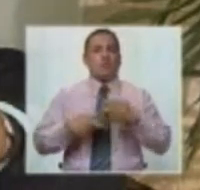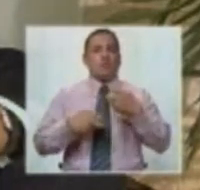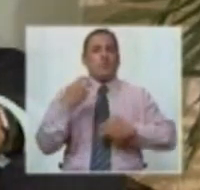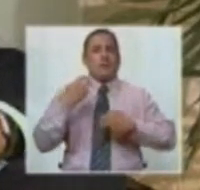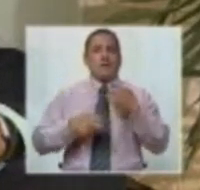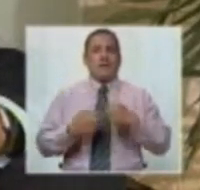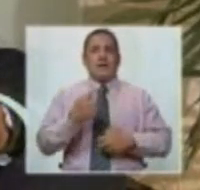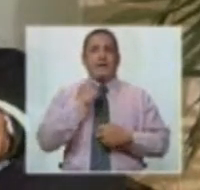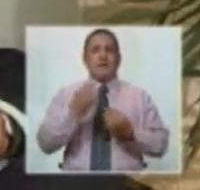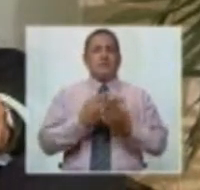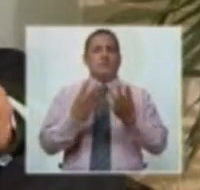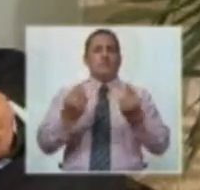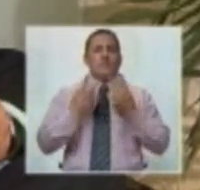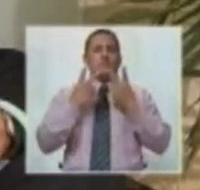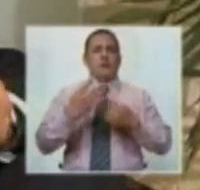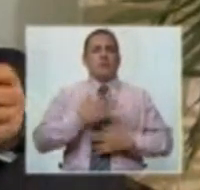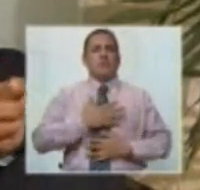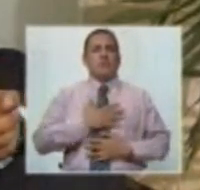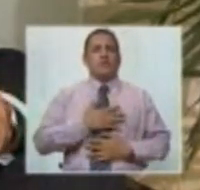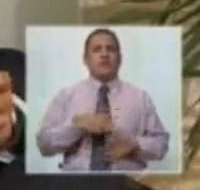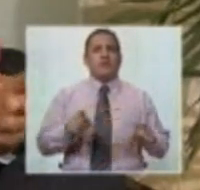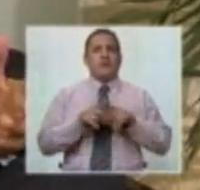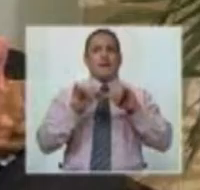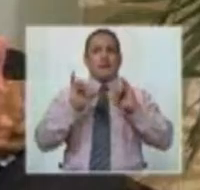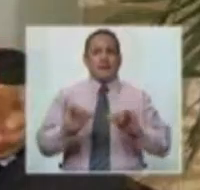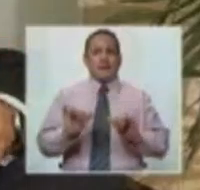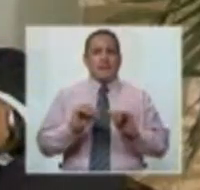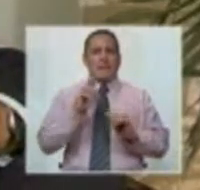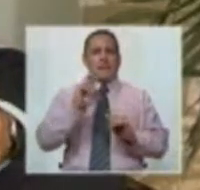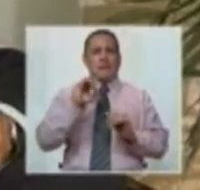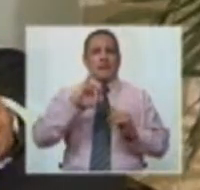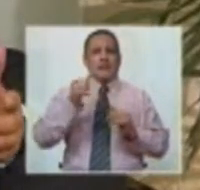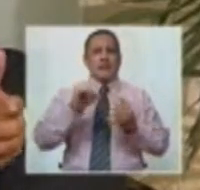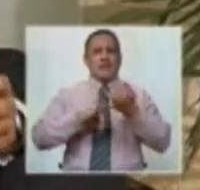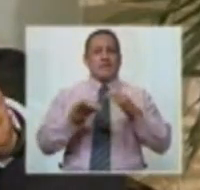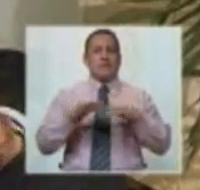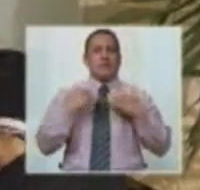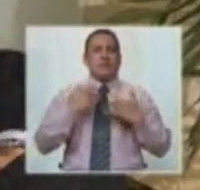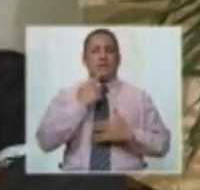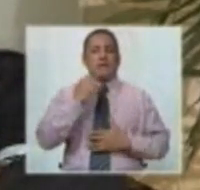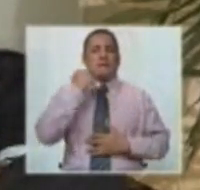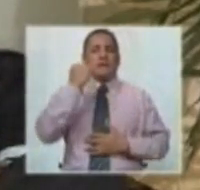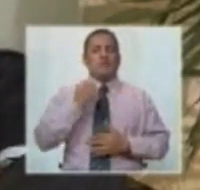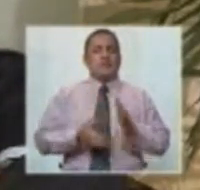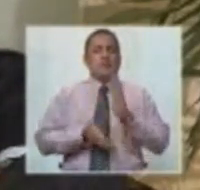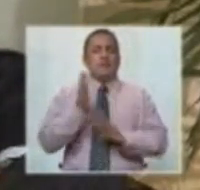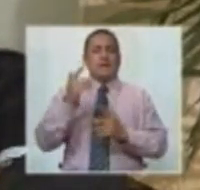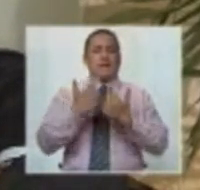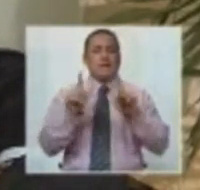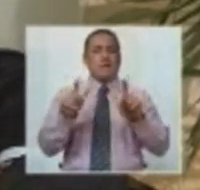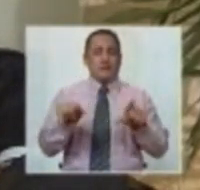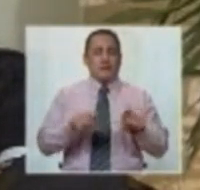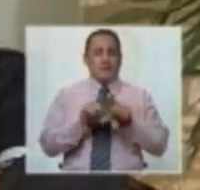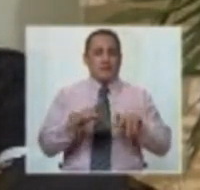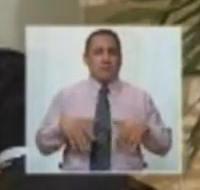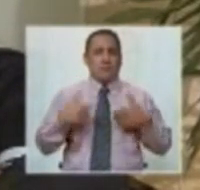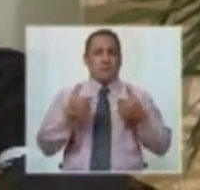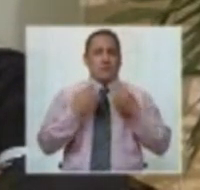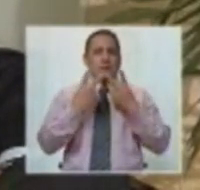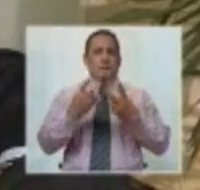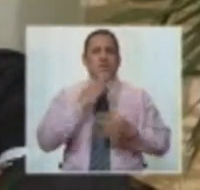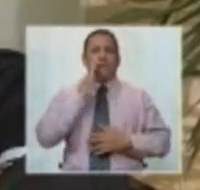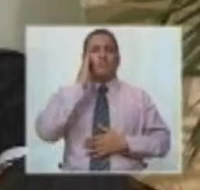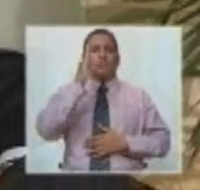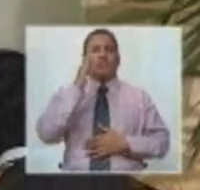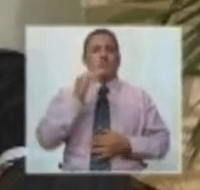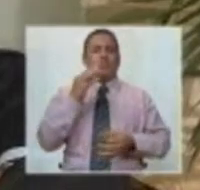problema. ¿Qué tanto pueden los propietarios instalar rejas indiscriminadamente y vulnerar este derecho a libre tránsito? ¿Es posible? Claro que es posible. Hay